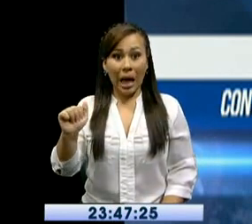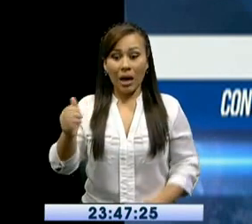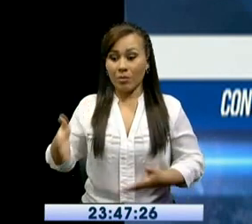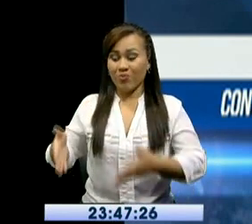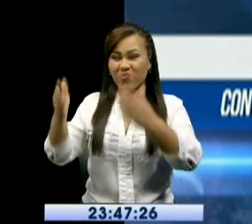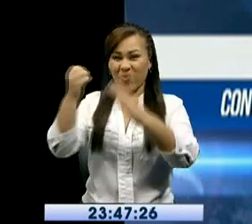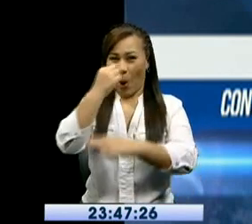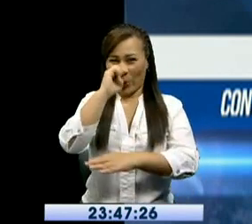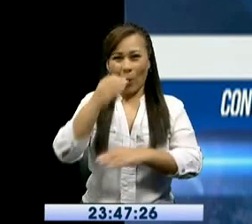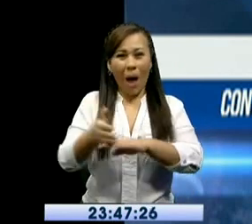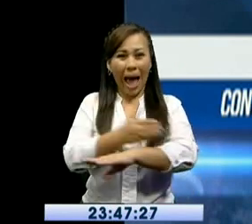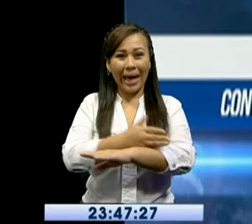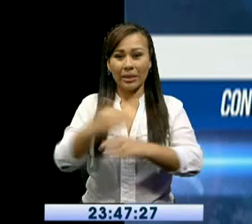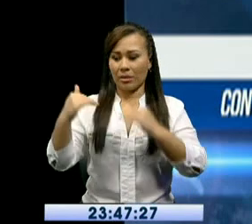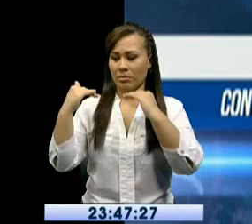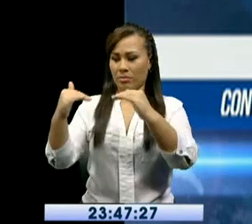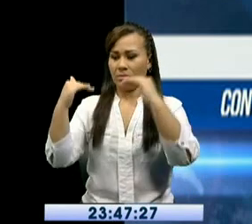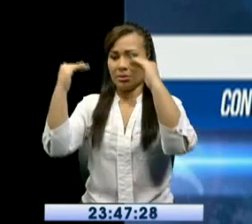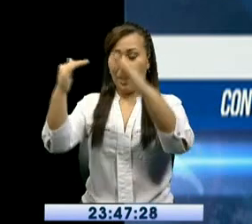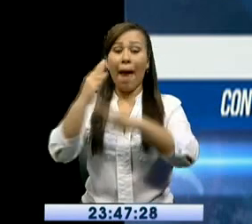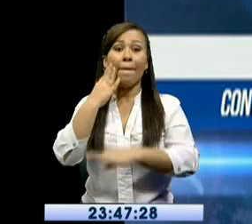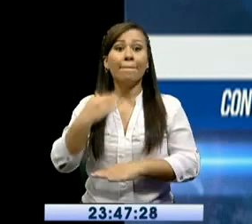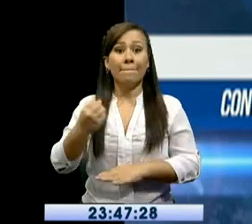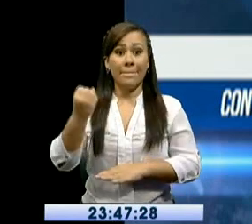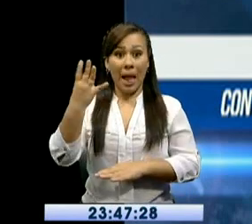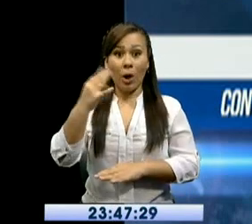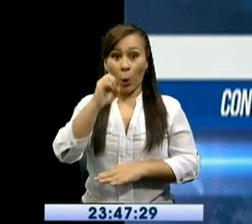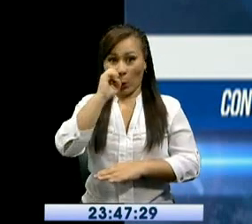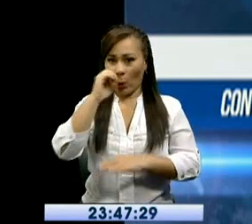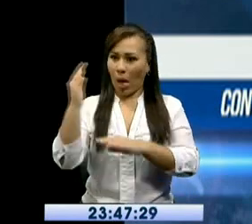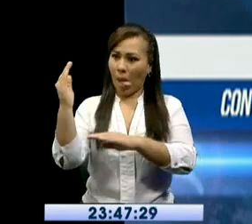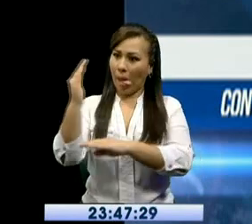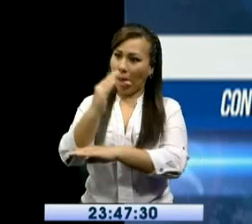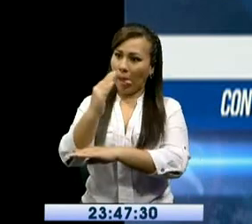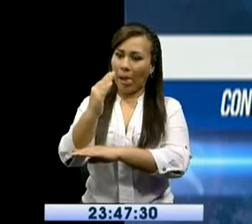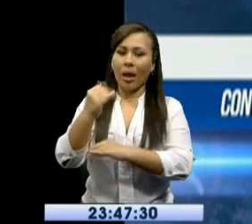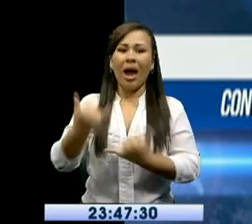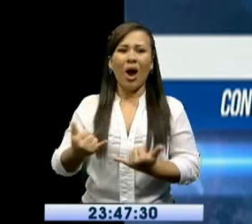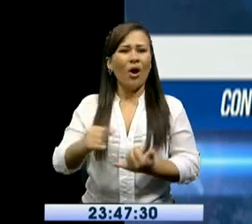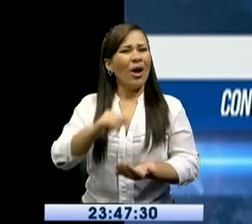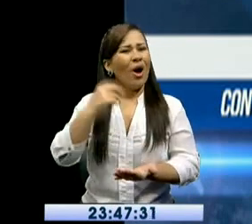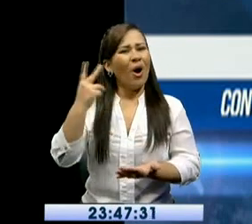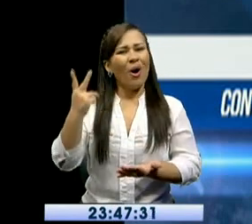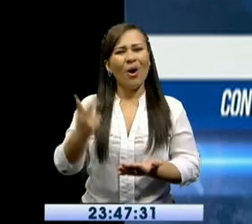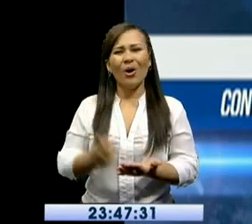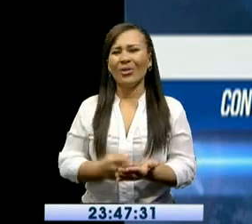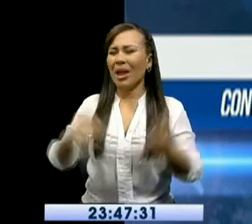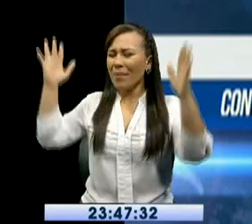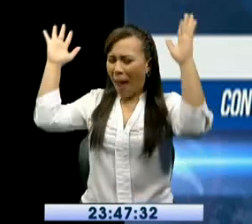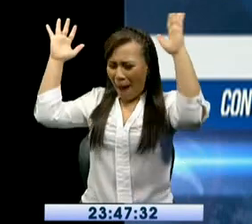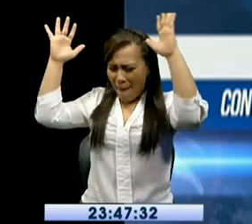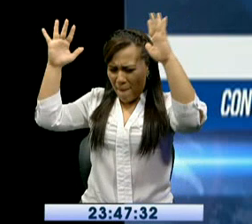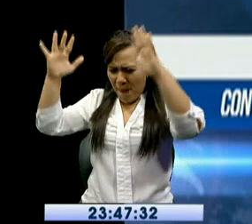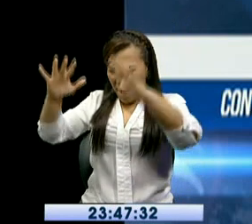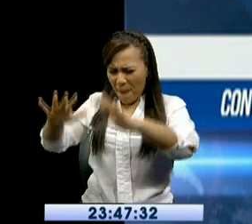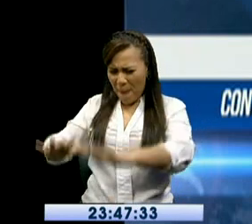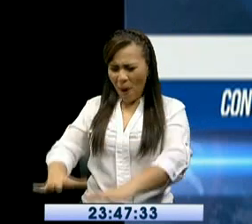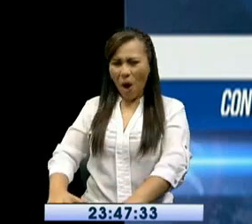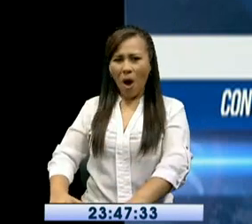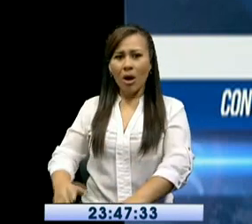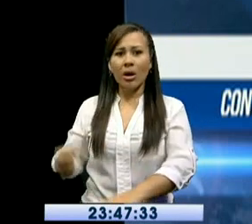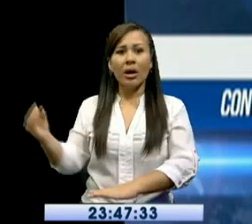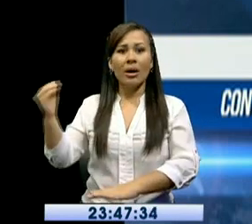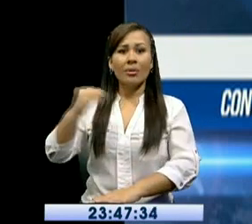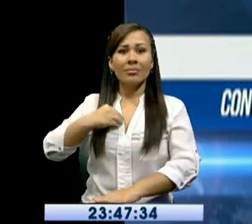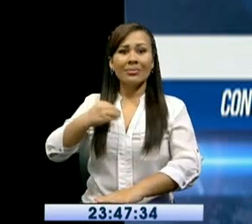el fuerte sismo del sábado anterior, se habría desplomado en su totalidad, según una versión